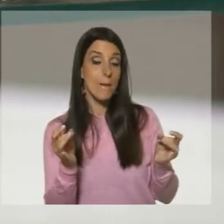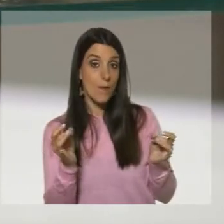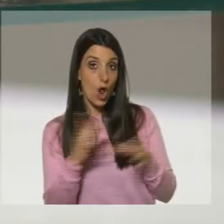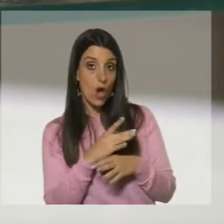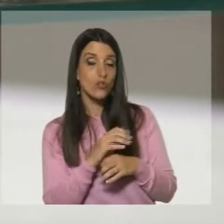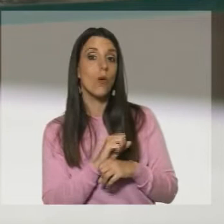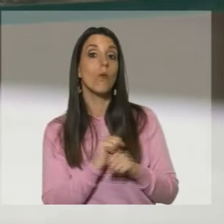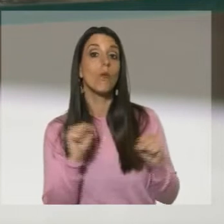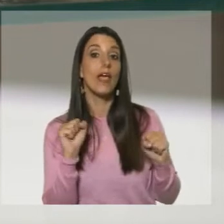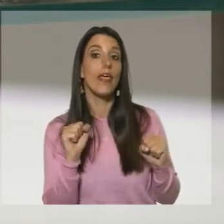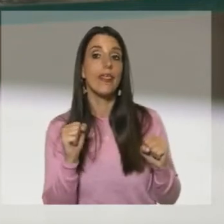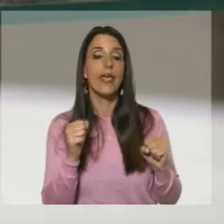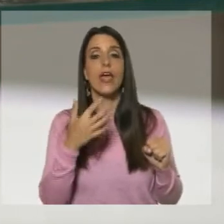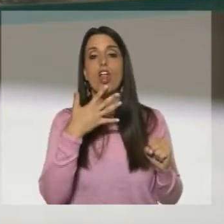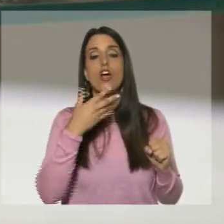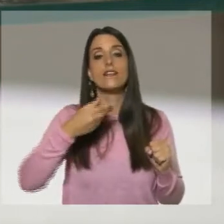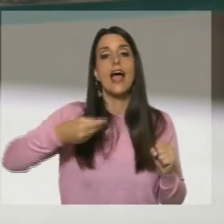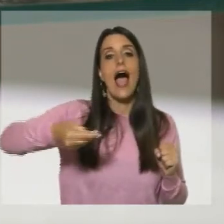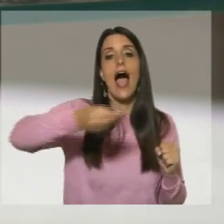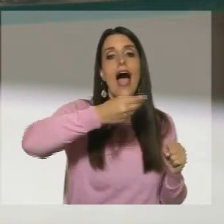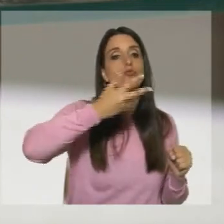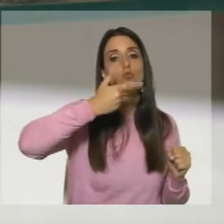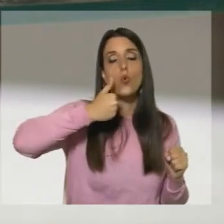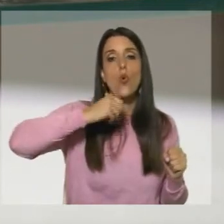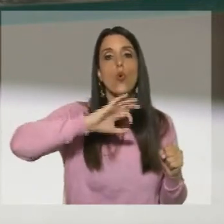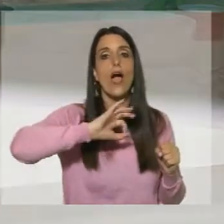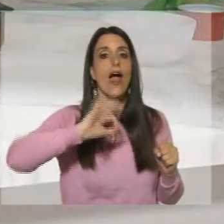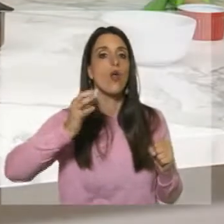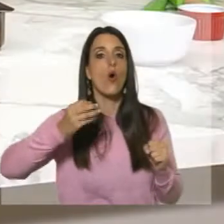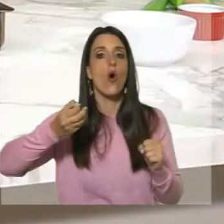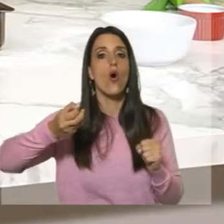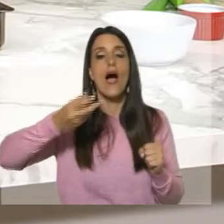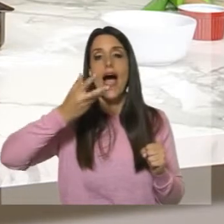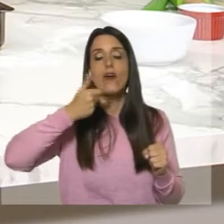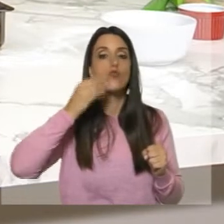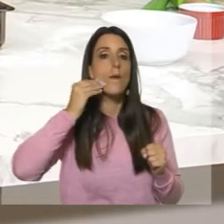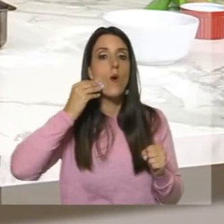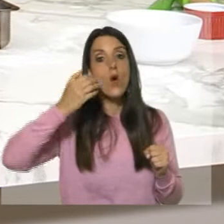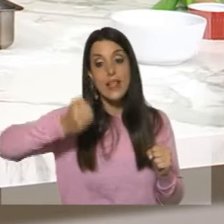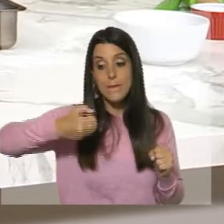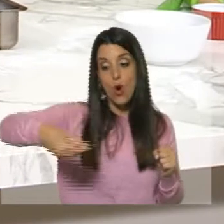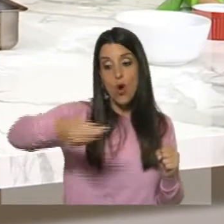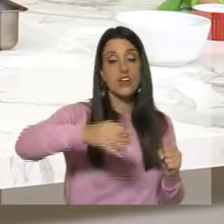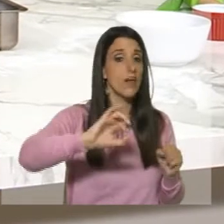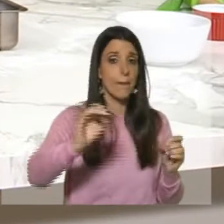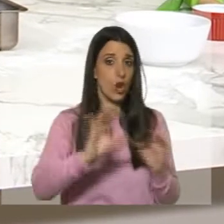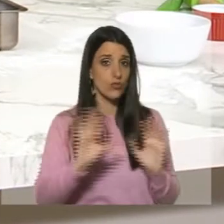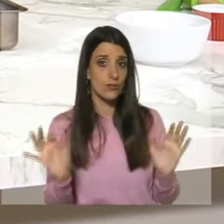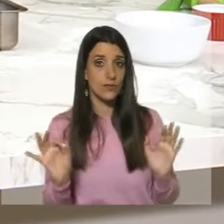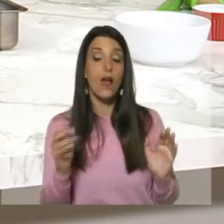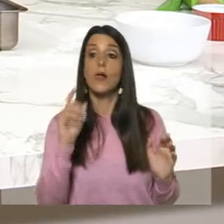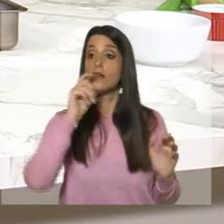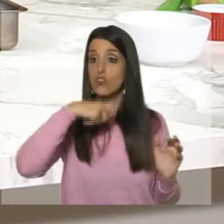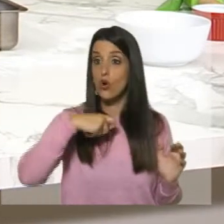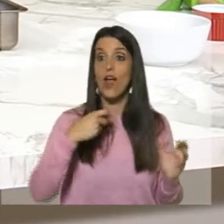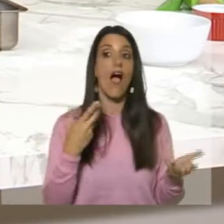lo podés ponerle un almíbar, por ejemplo, de azúcar. O lo que decías del glaseado. O el glaseadito de limón por encima y ya lo tenés pronto. Ah, chocolate.